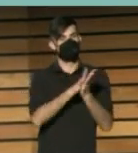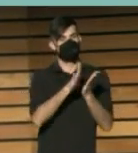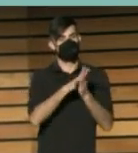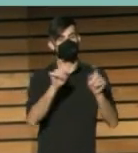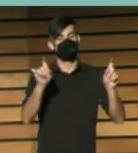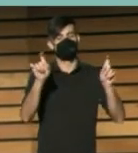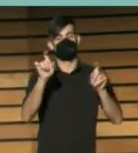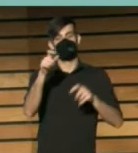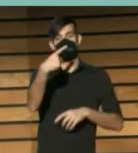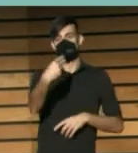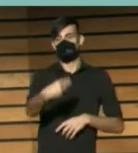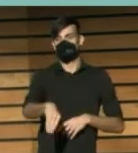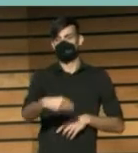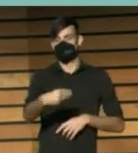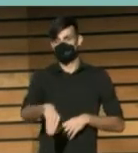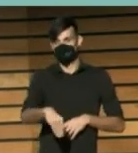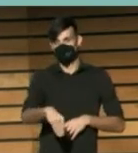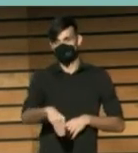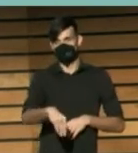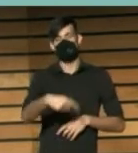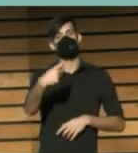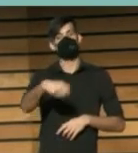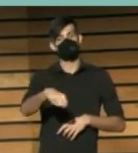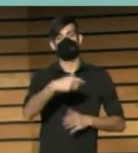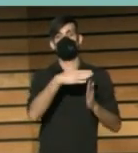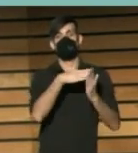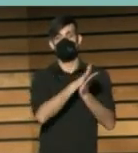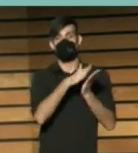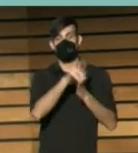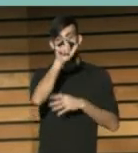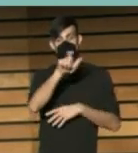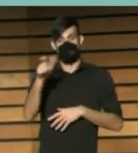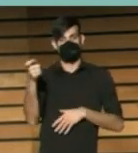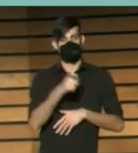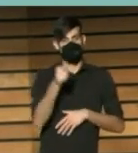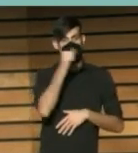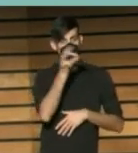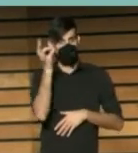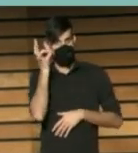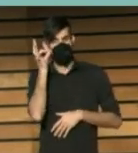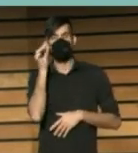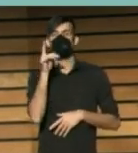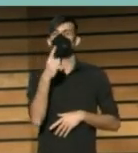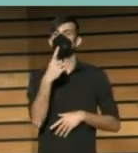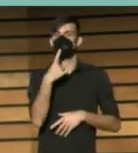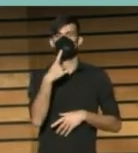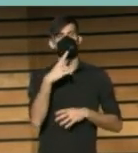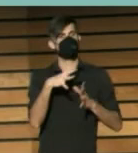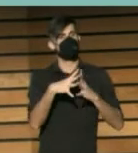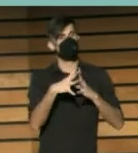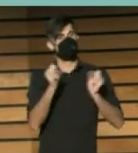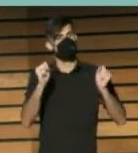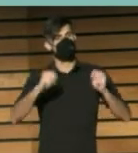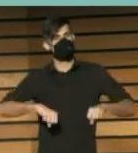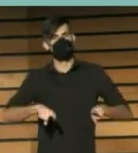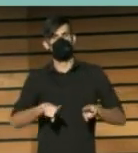presidente de los editores hacía un llamamiento hacia un pacto cívico, hacia un pacto